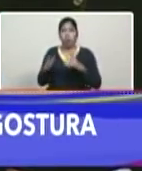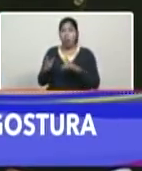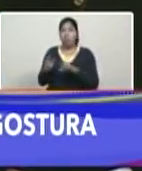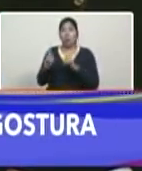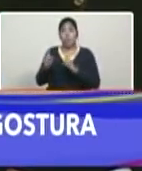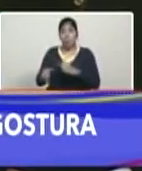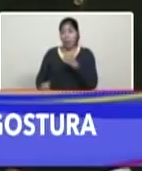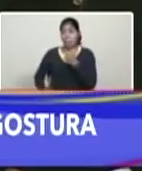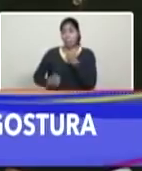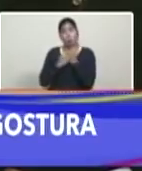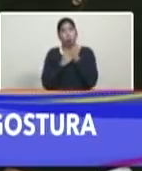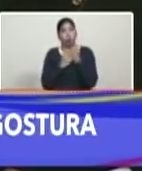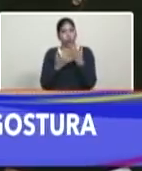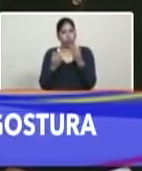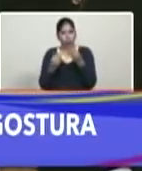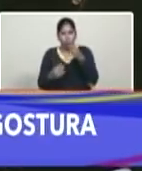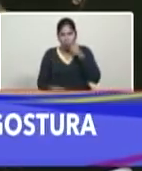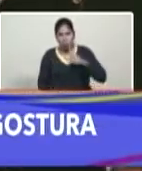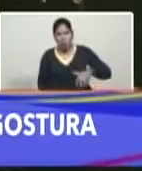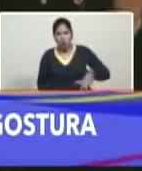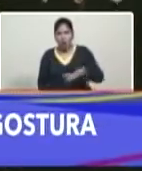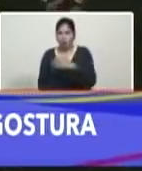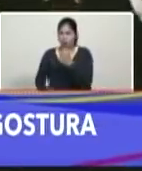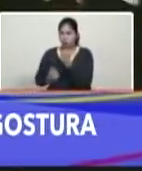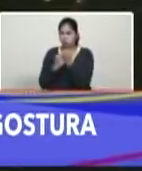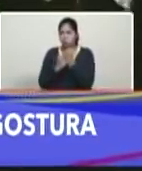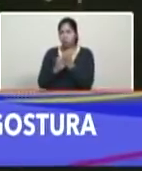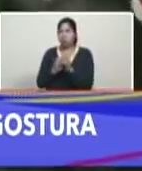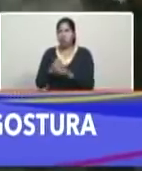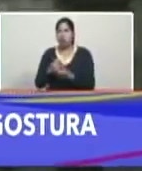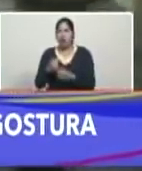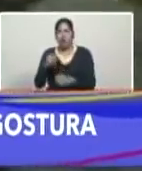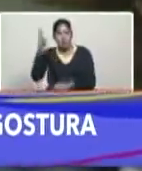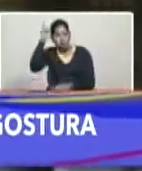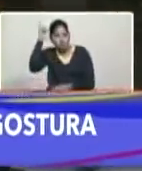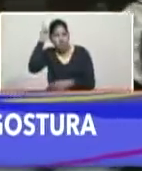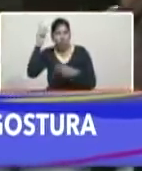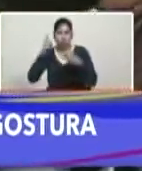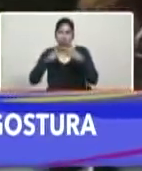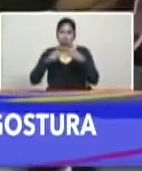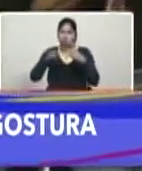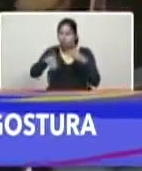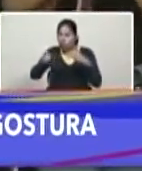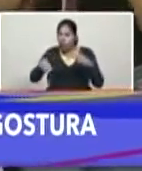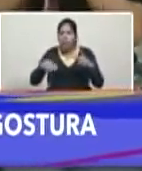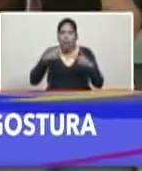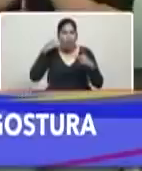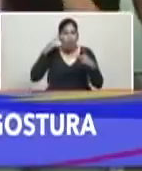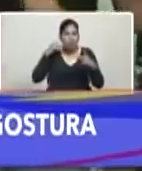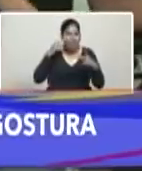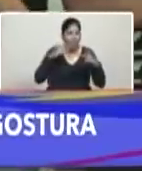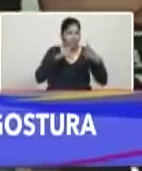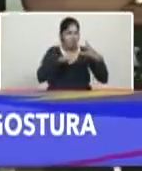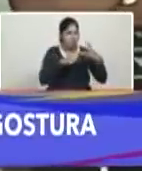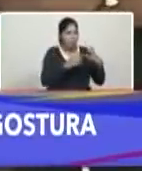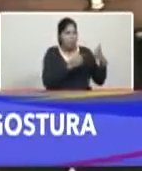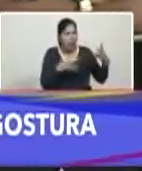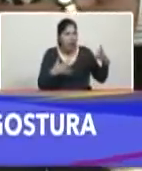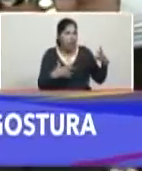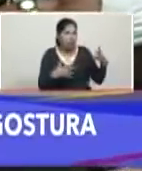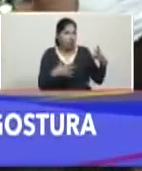que había recogido al llamar a los negros, a los mestizos, a los indios, a los zambos, a los blancos